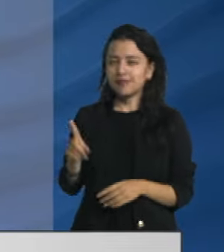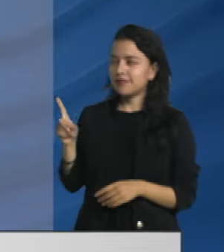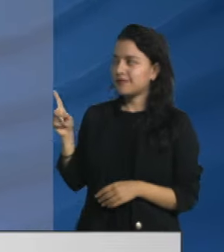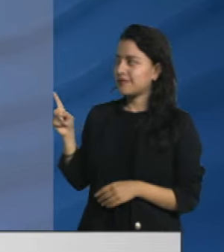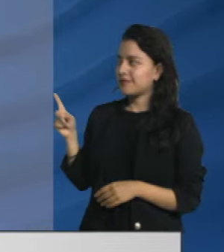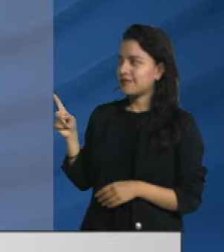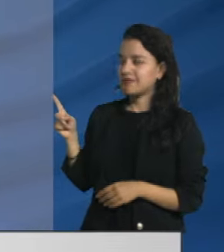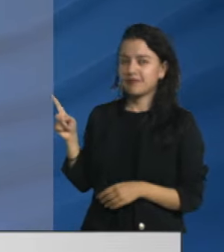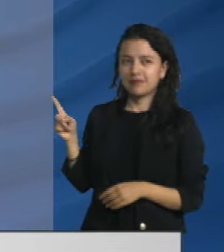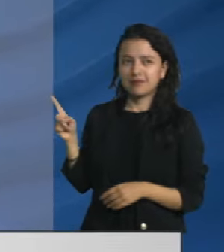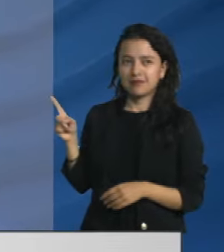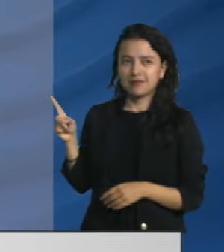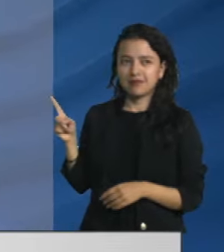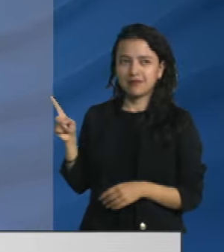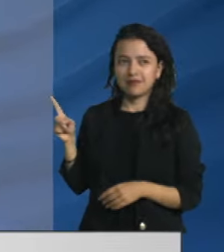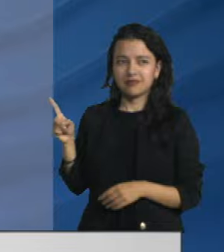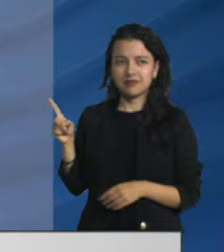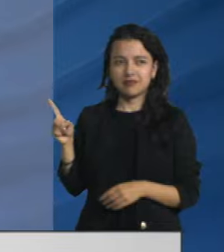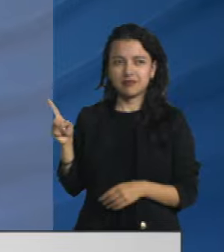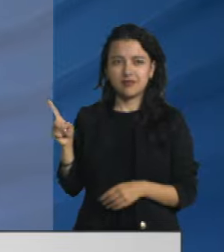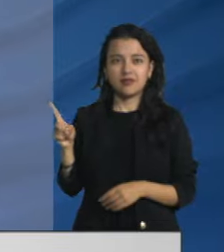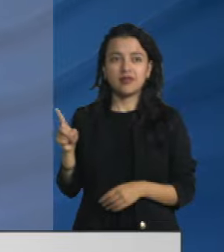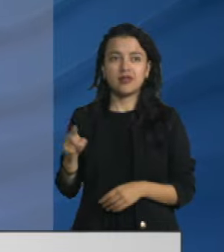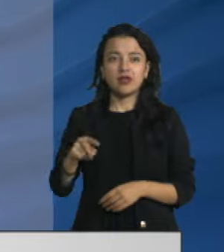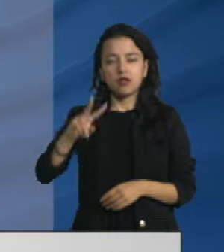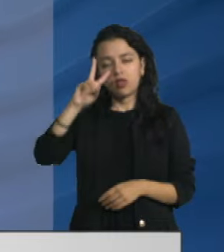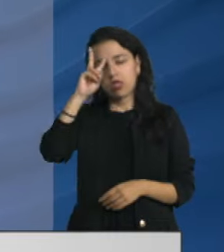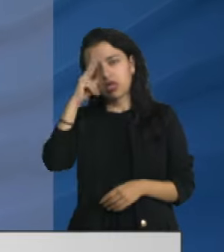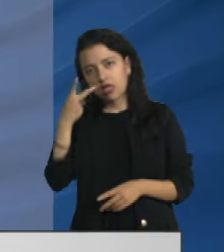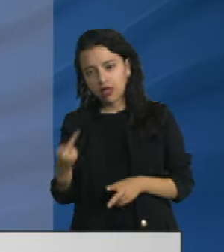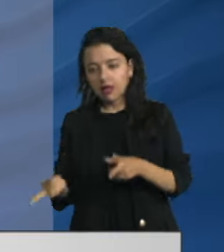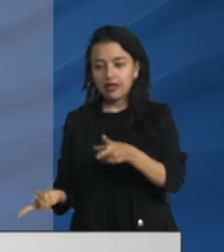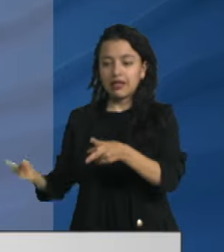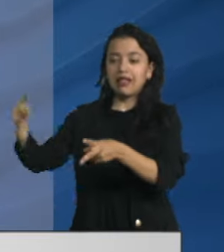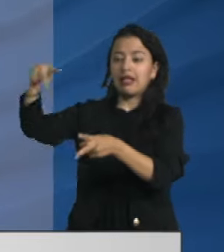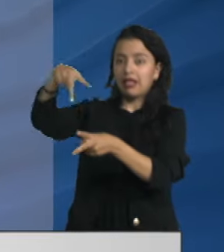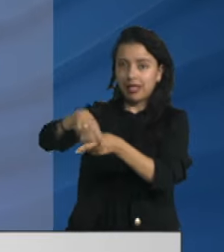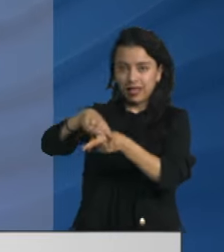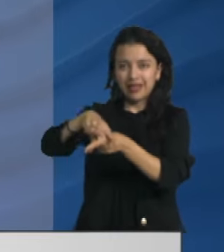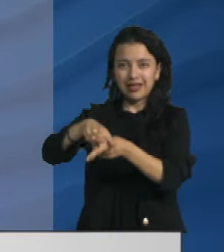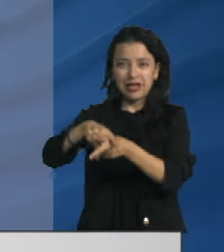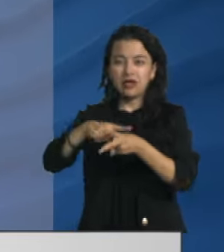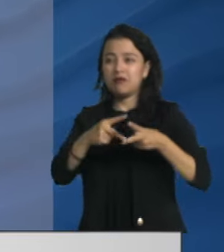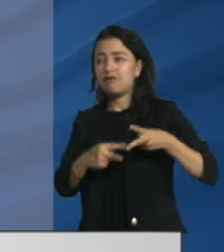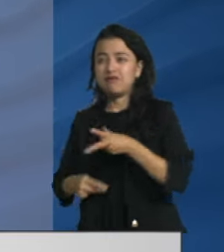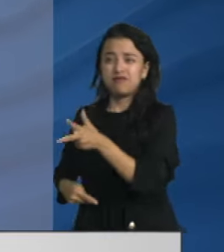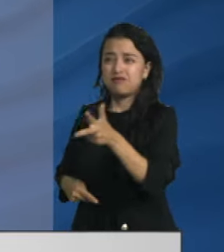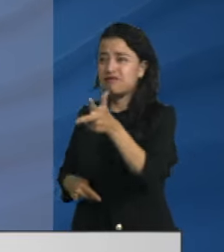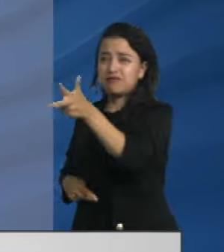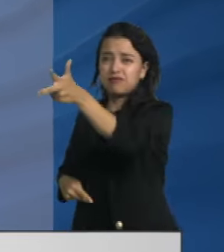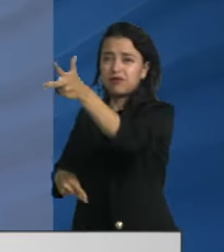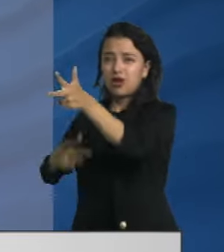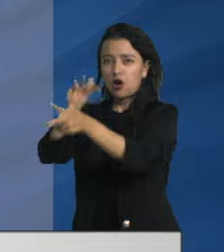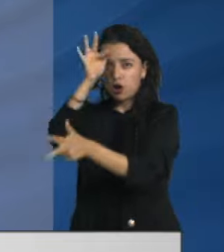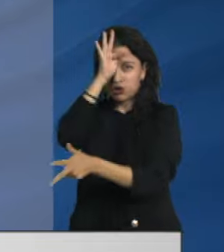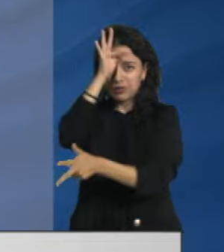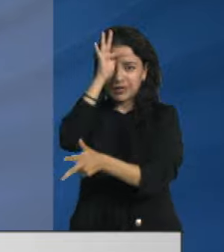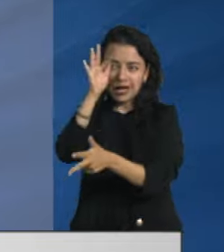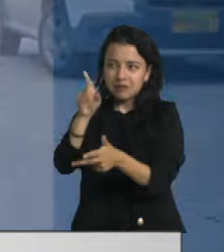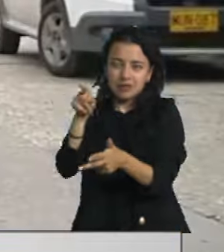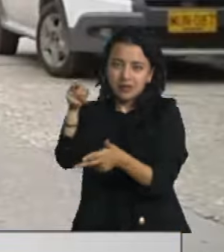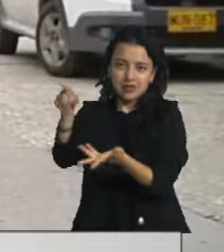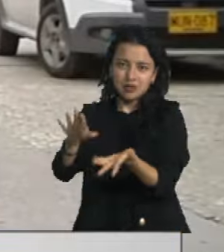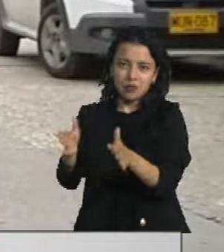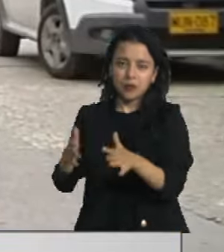que es montado en una motocicleta y llevado hasta un centro asistencial en donde desafortunadamente pierde la vida. Y en